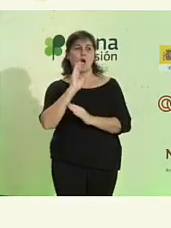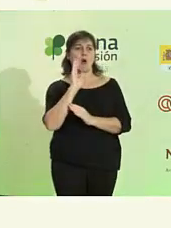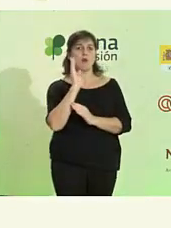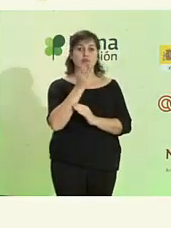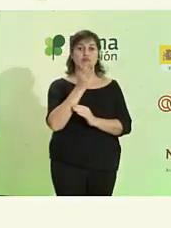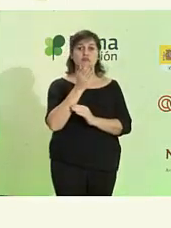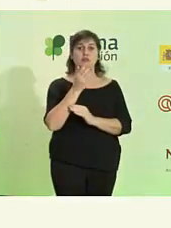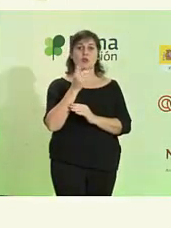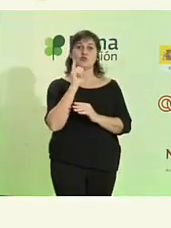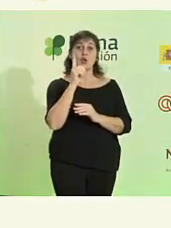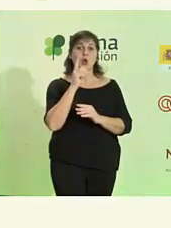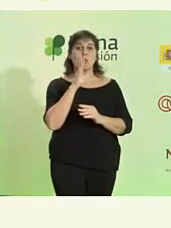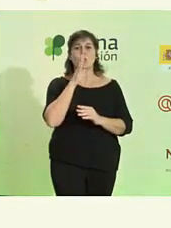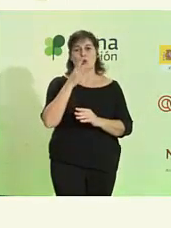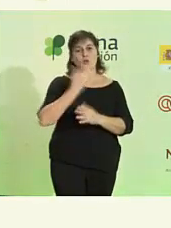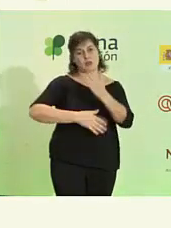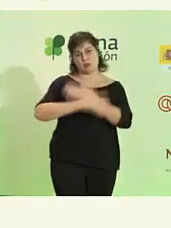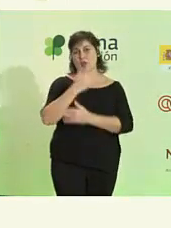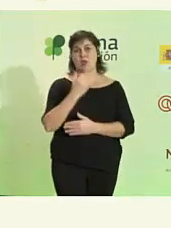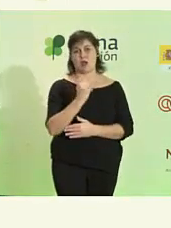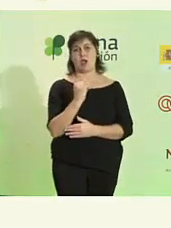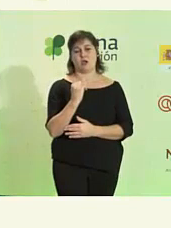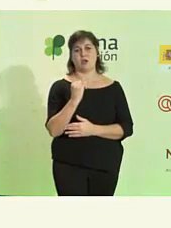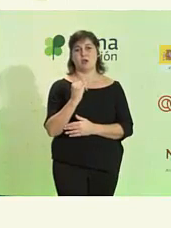una discapacidad.